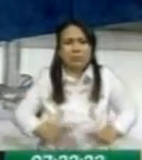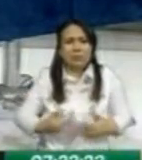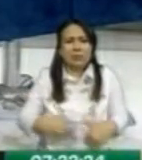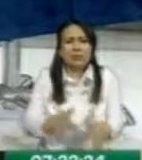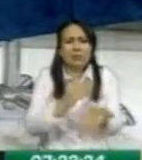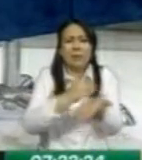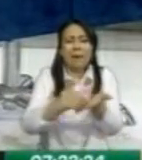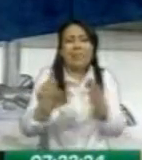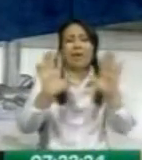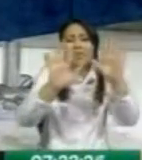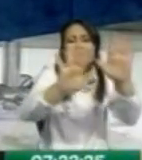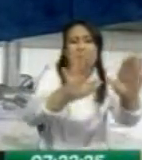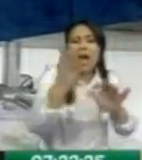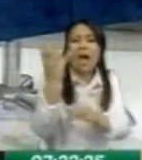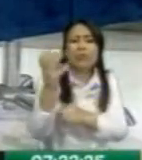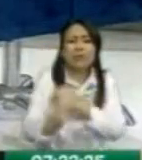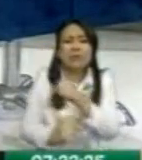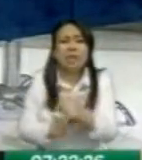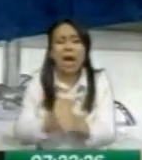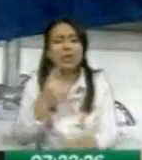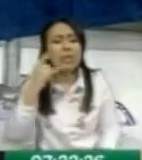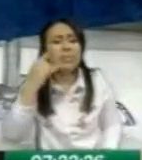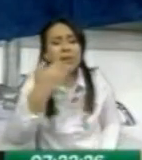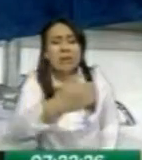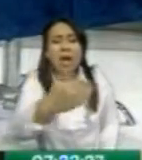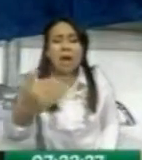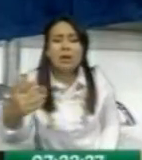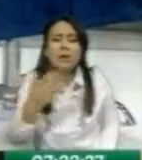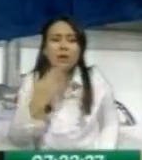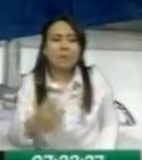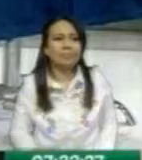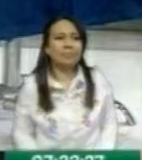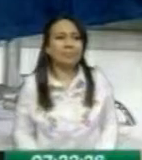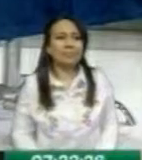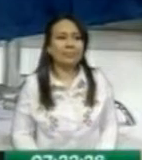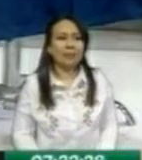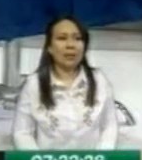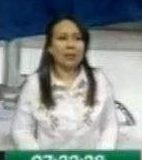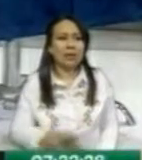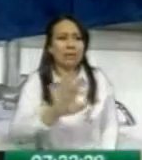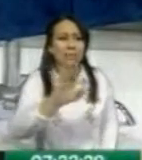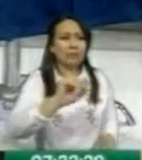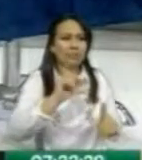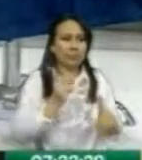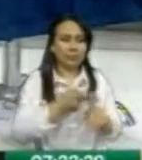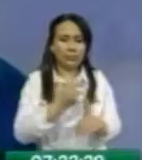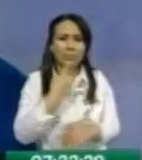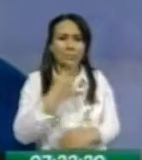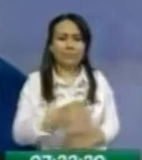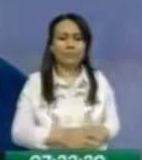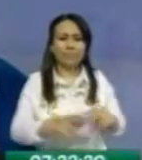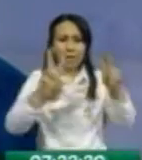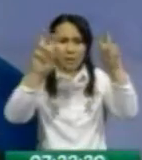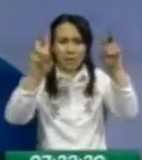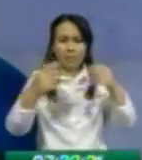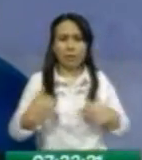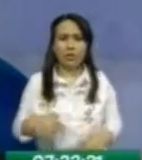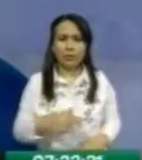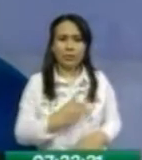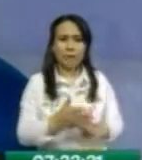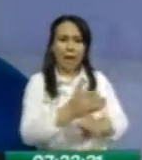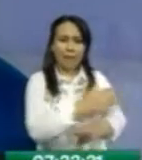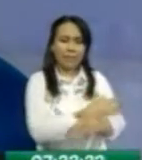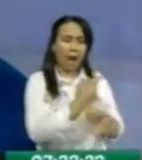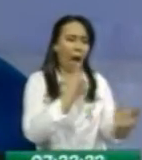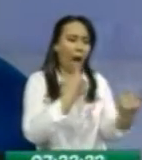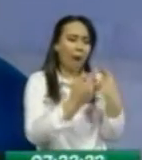entre 10 y 14 años. ¿Qué hacer por ellos? Primero, hay que decirlo con claridad, este es un tema que lo venimos discutiendo desde hace